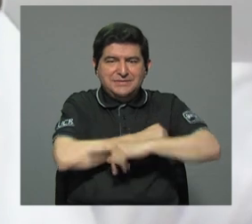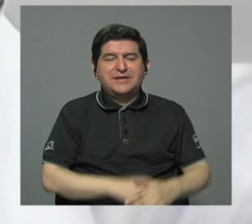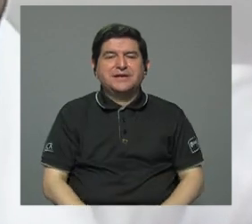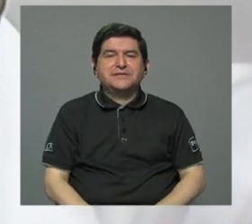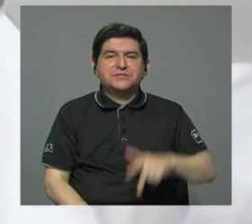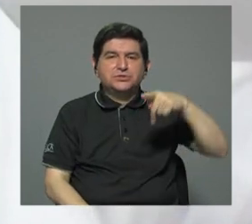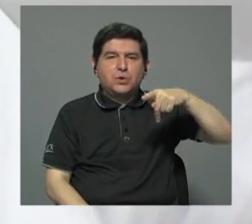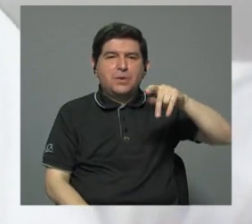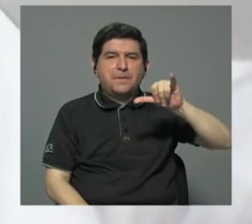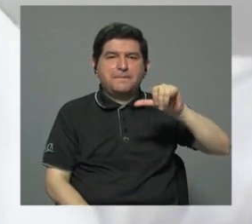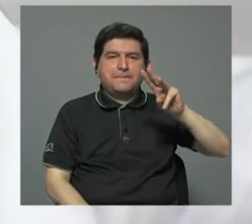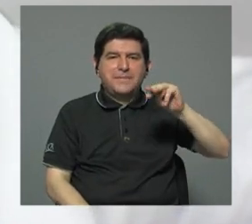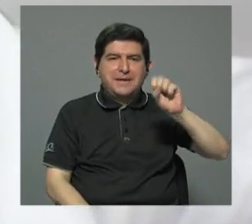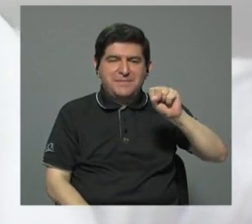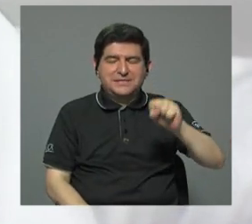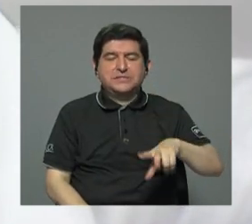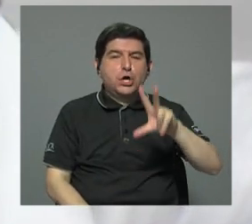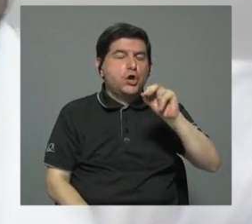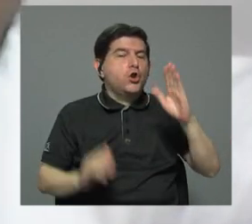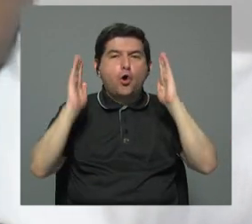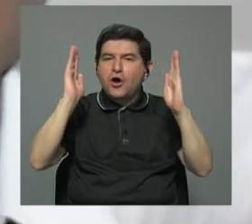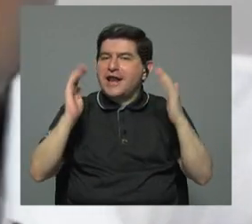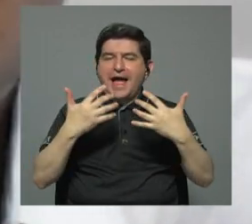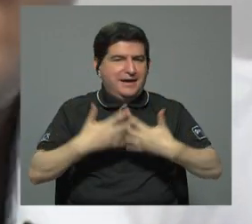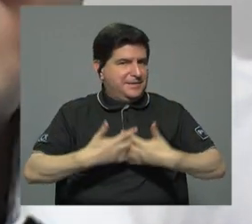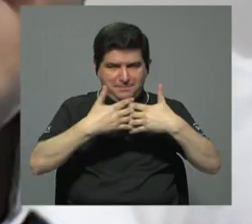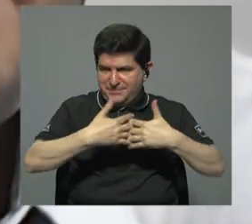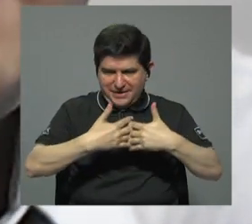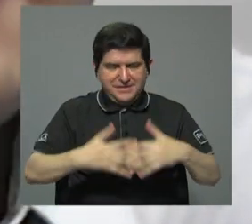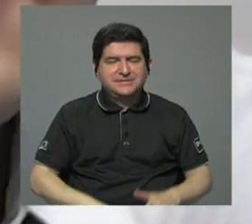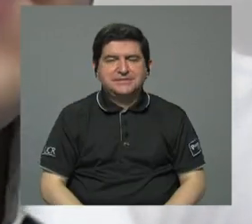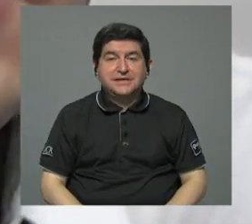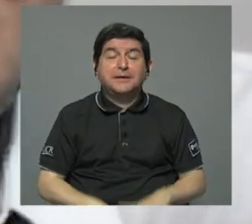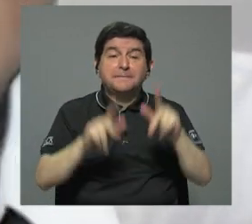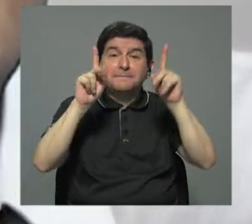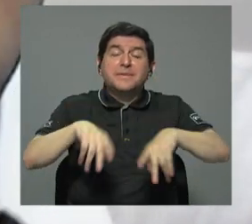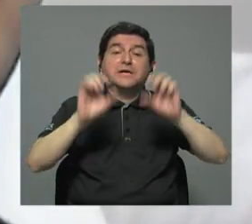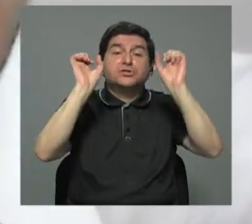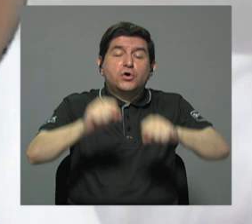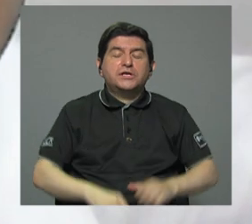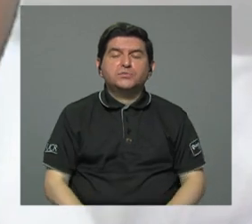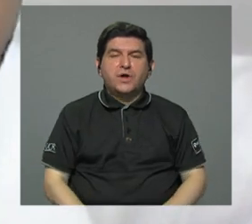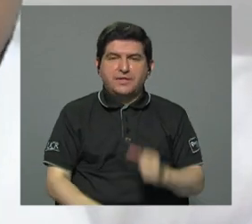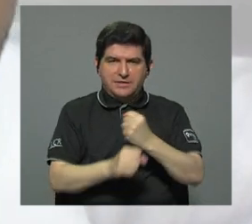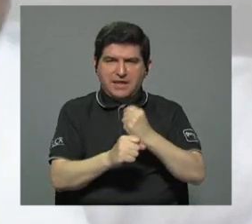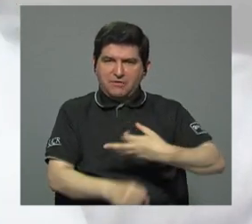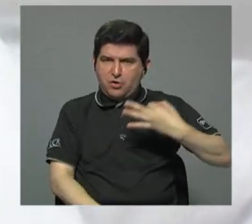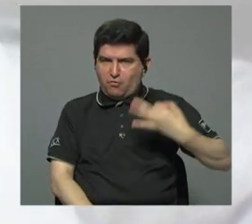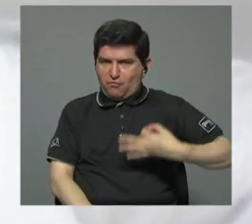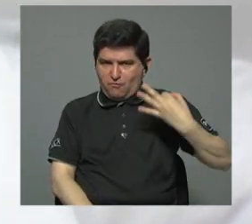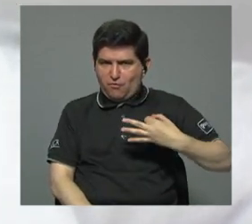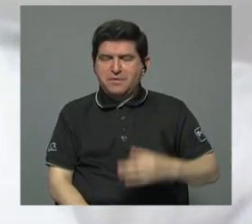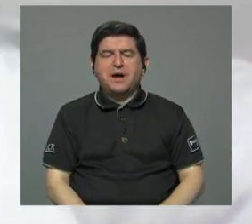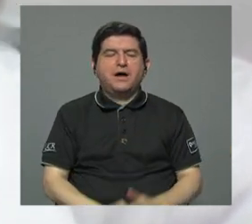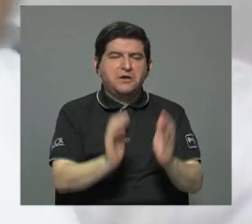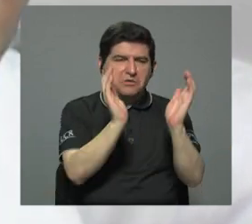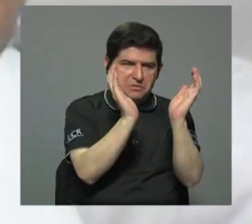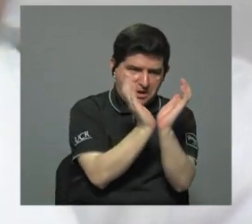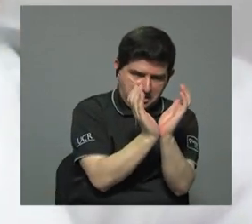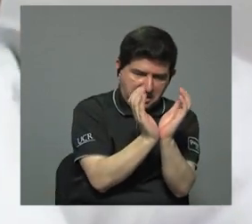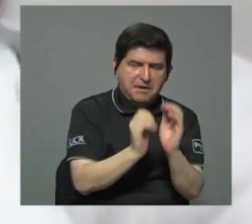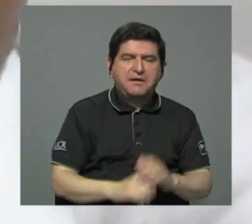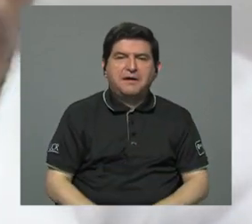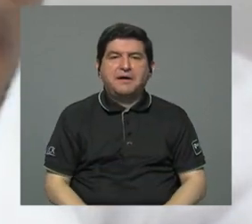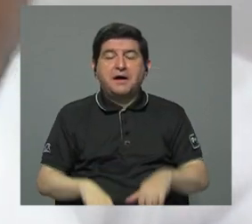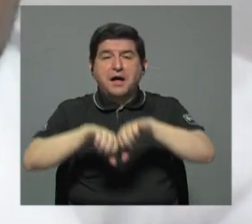pymes, o sea, no son grandes empresas, son pymes, ¿verdad? Entonces, para que las personas se puedan formalizar a la caja,